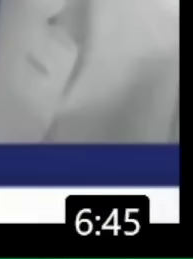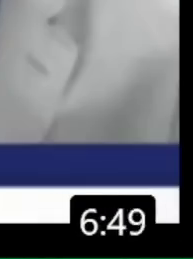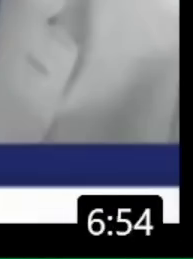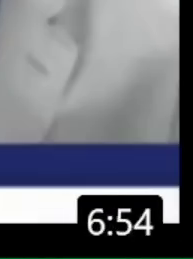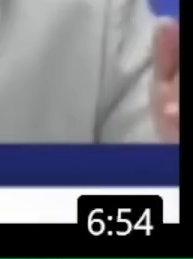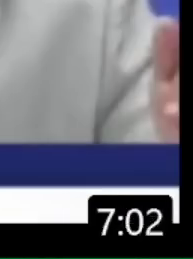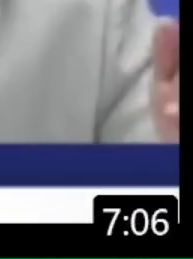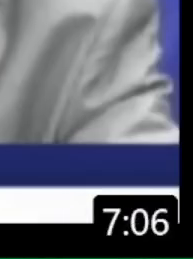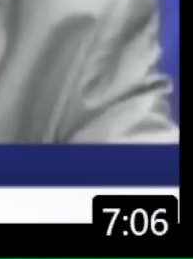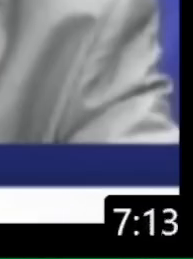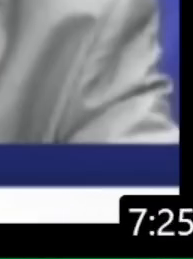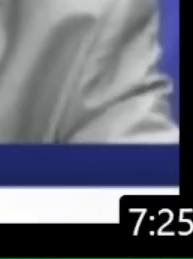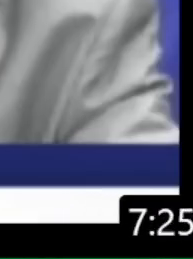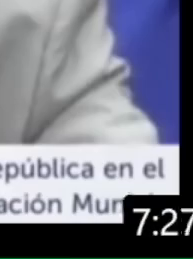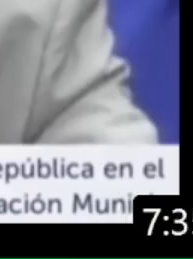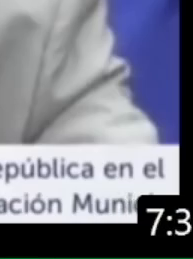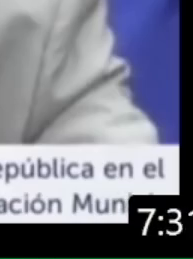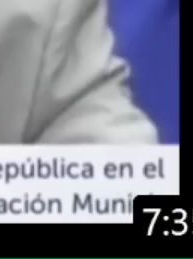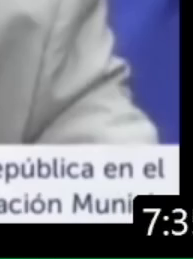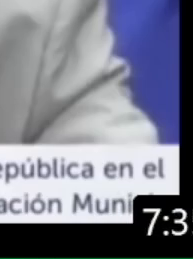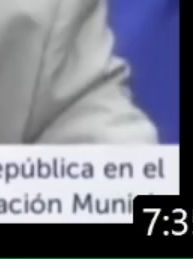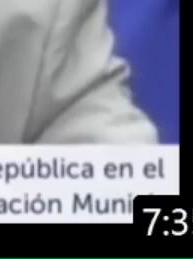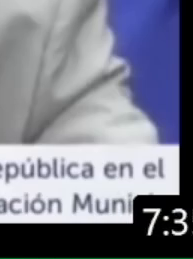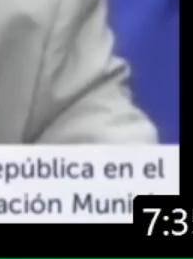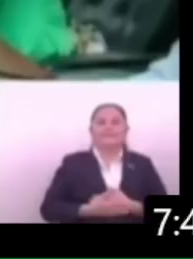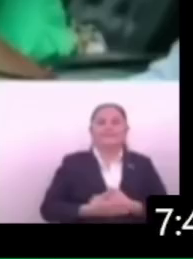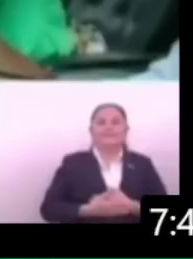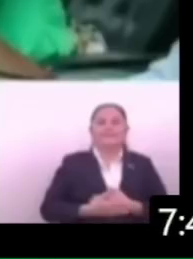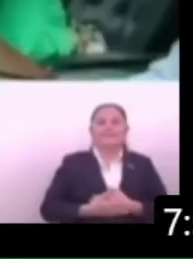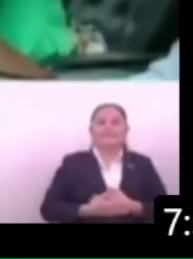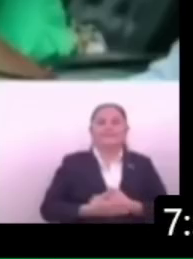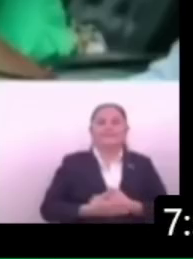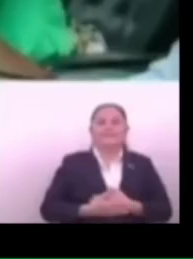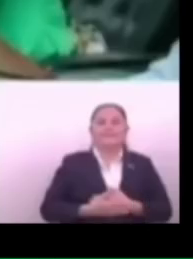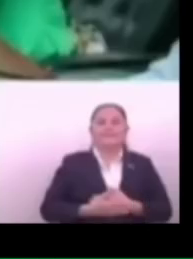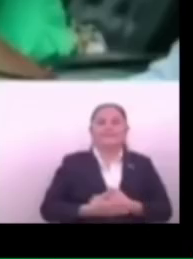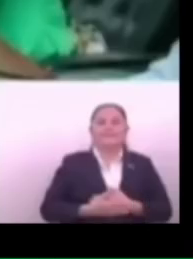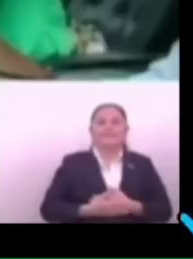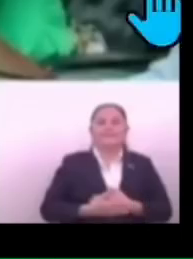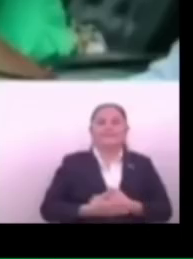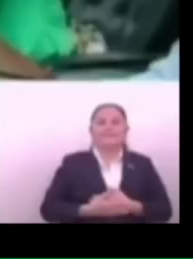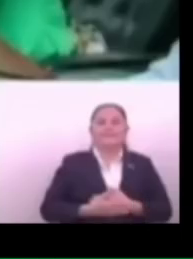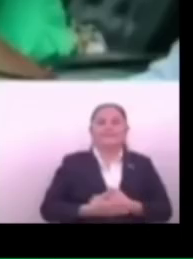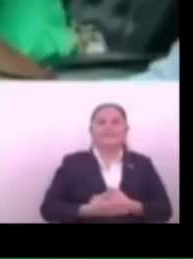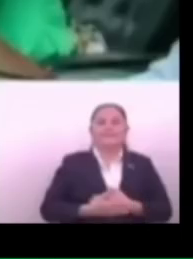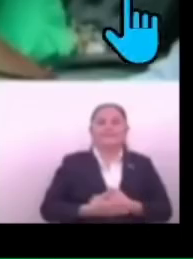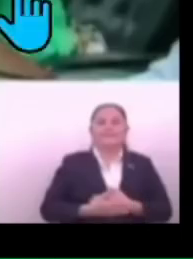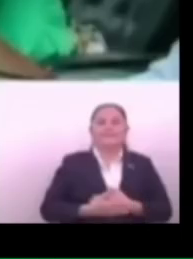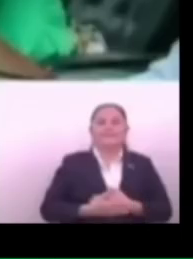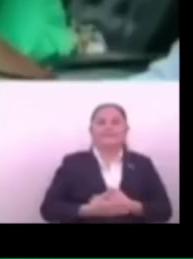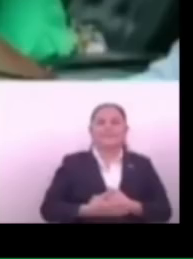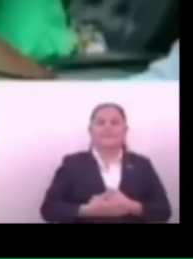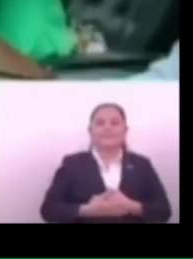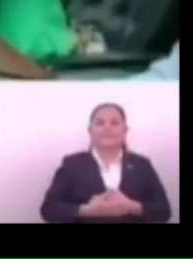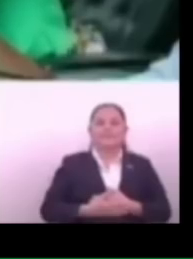eso le dijeron, no has leído, no llegaste la primera vez que pidieron que tenían que llegar. No llegó ella, entonces ahí se trató todo eso, pues.